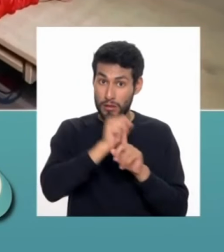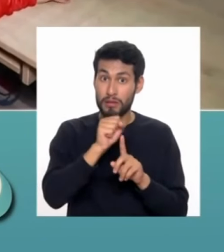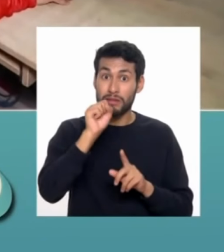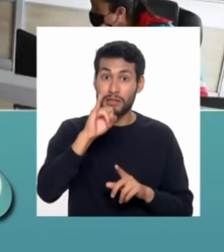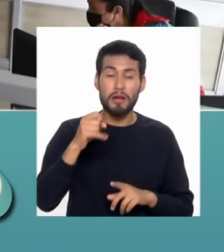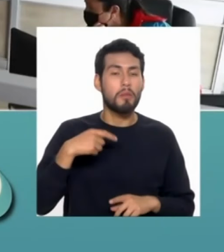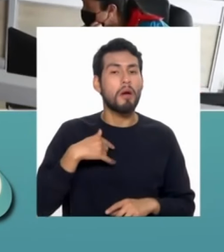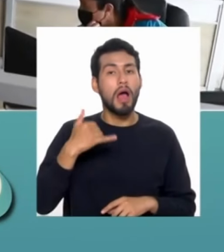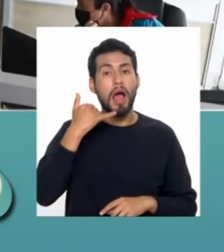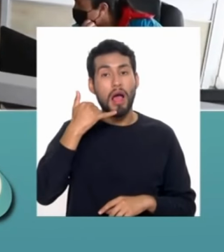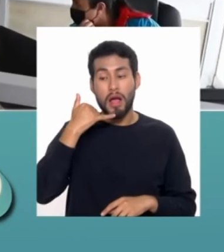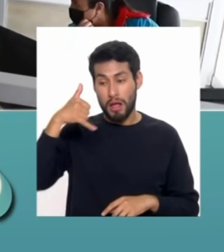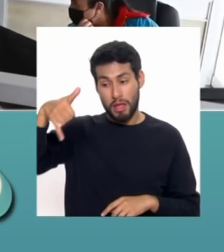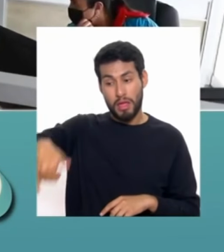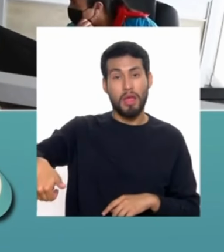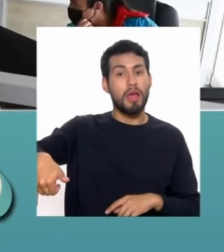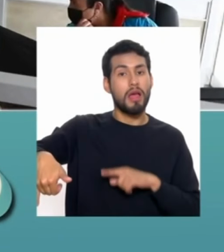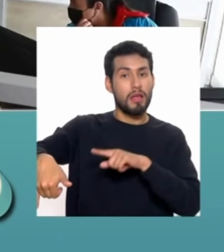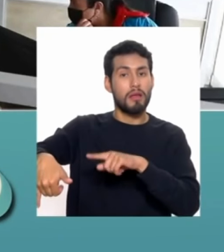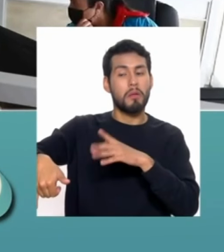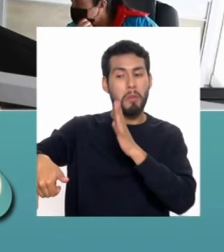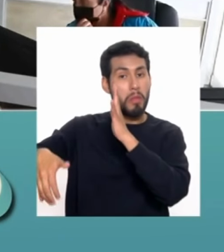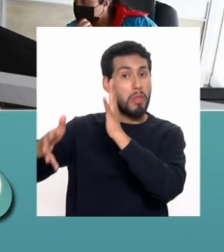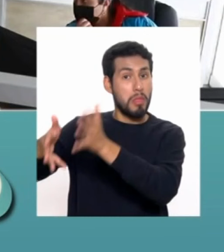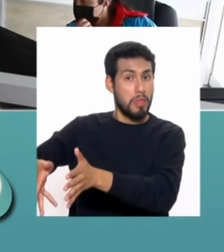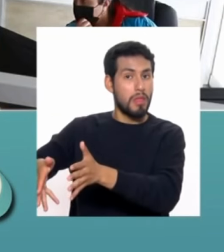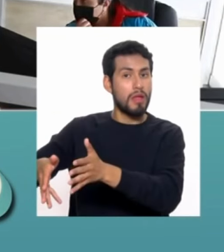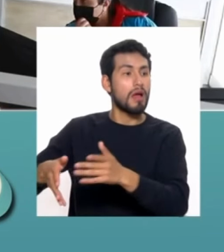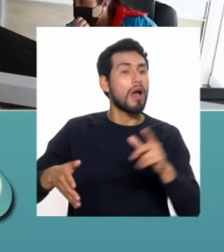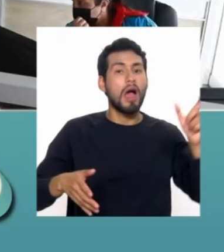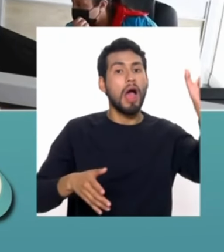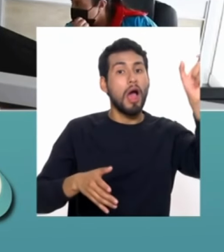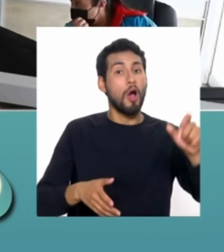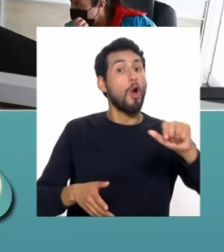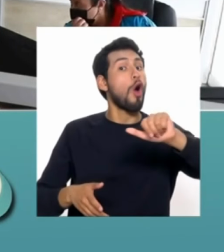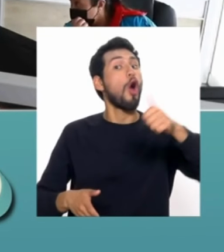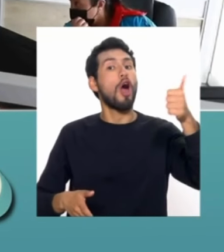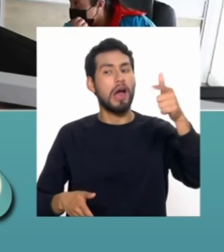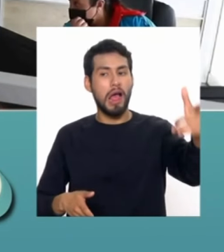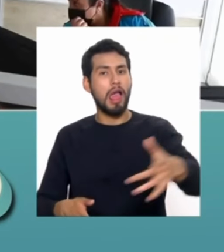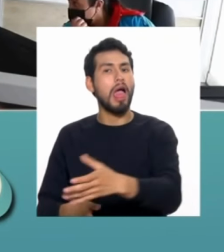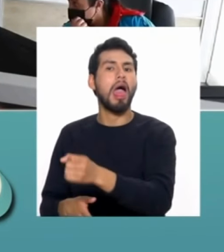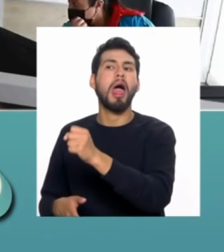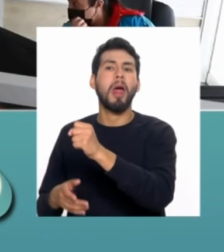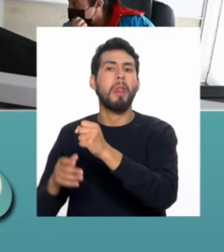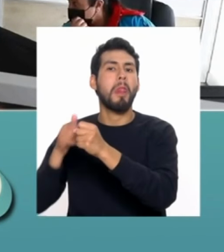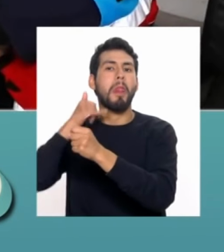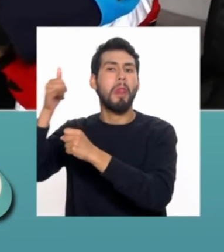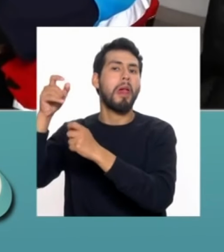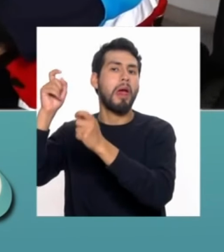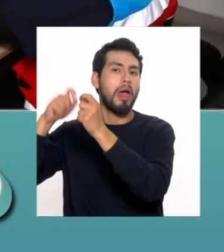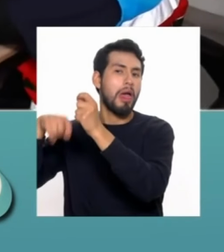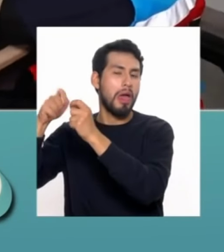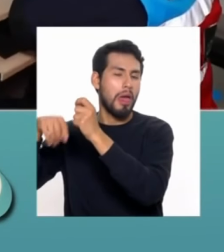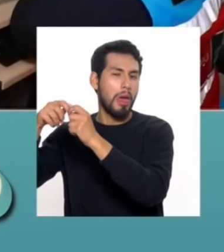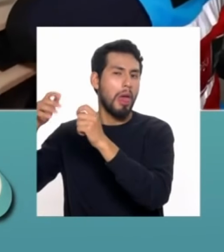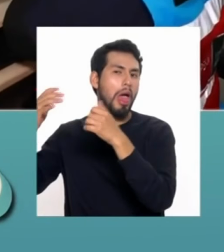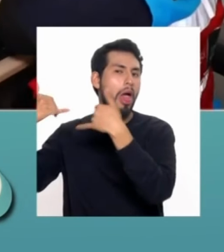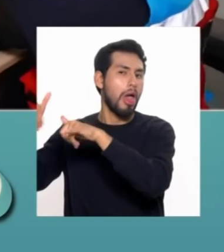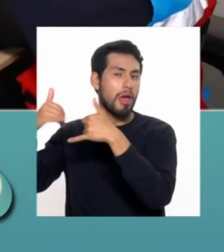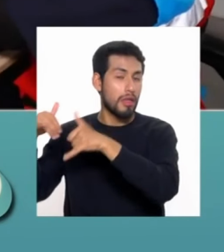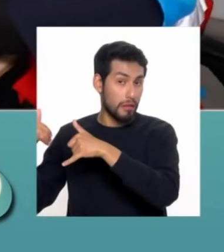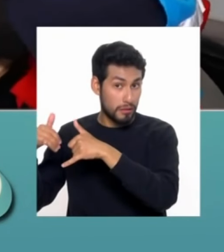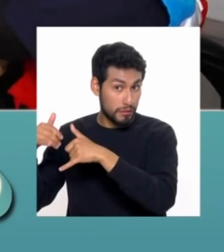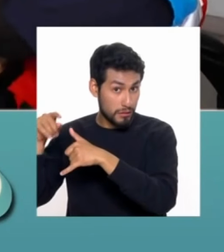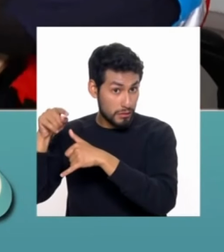se me olvidó el teléfono en una mesa y lo dejé desbloqueado y alguien hizo la llamada pertinente impertinente a la